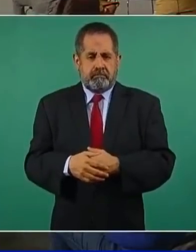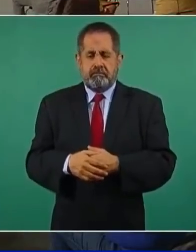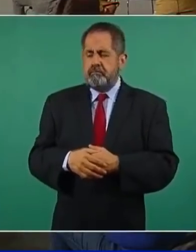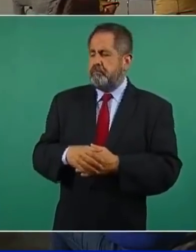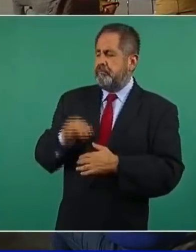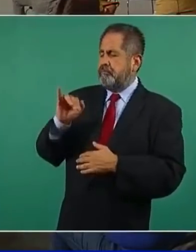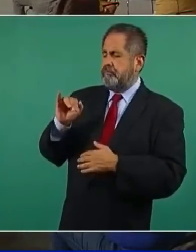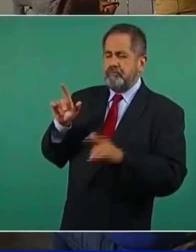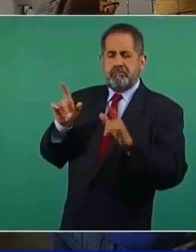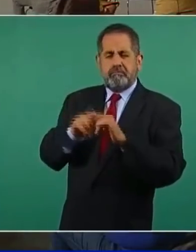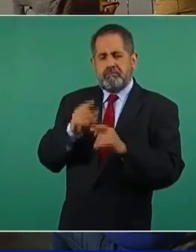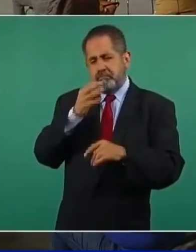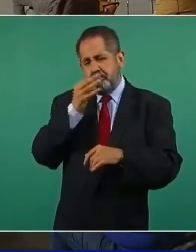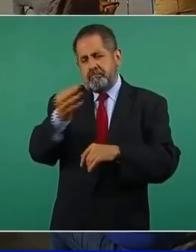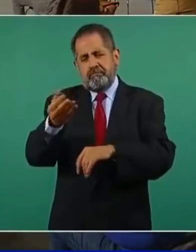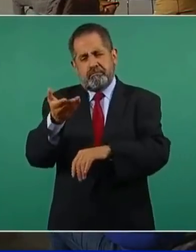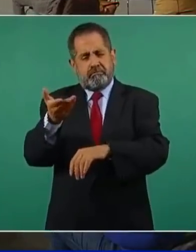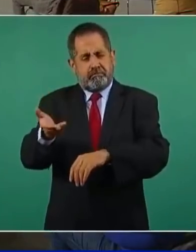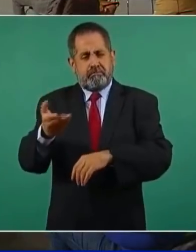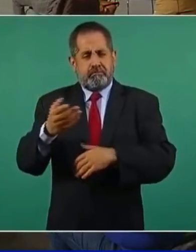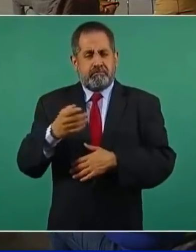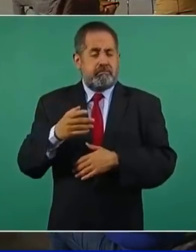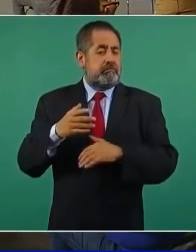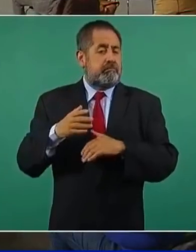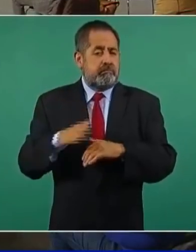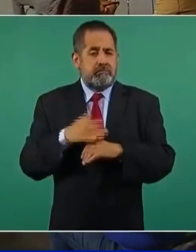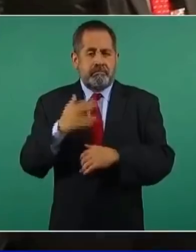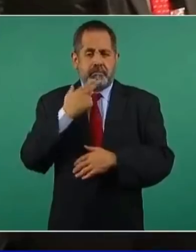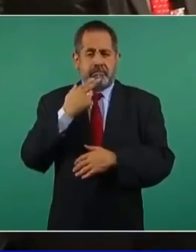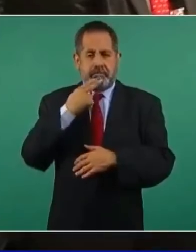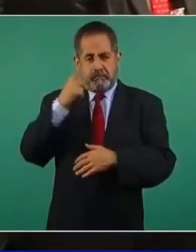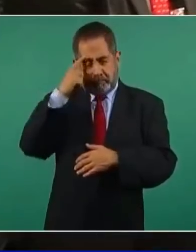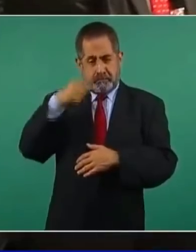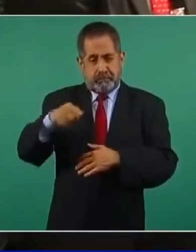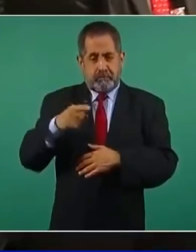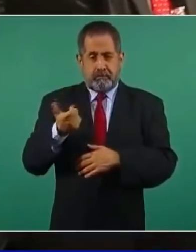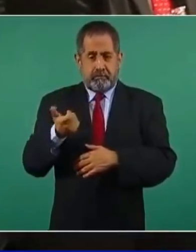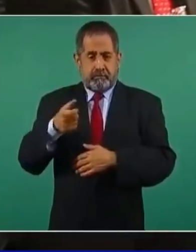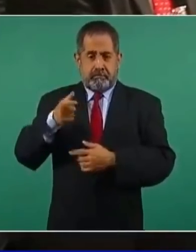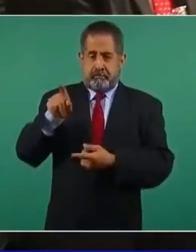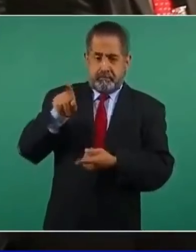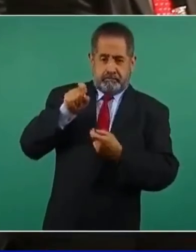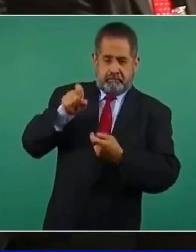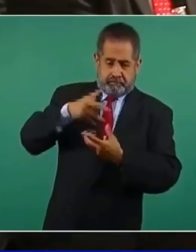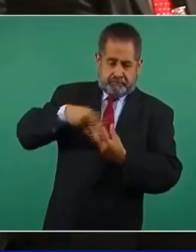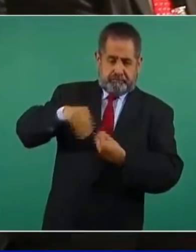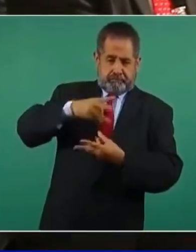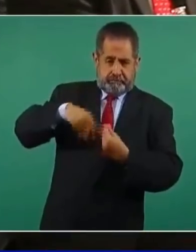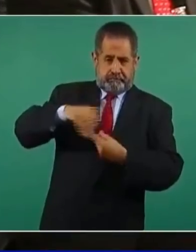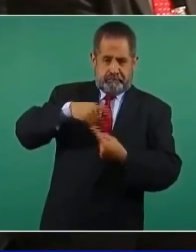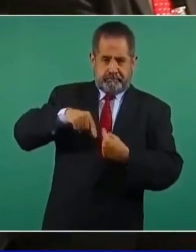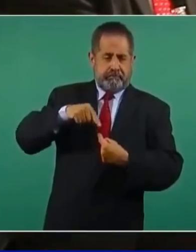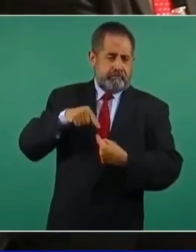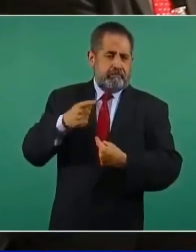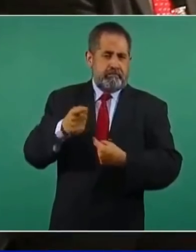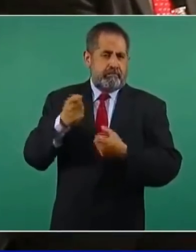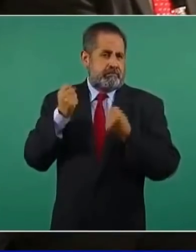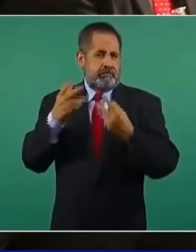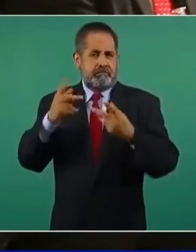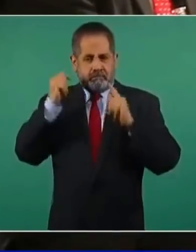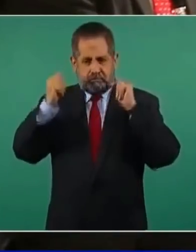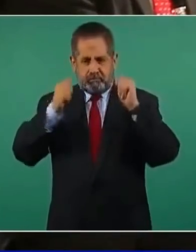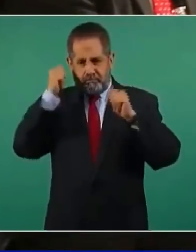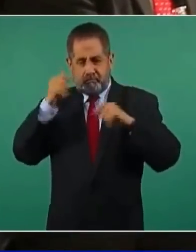pequeña observación y esto serviría para que en el dinero que se recauda en esto, porque los turistas que